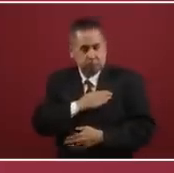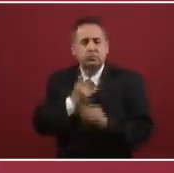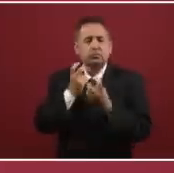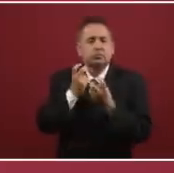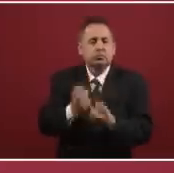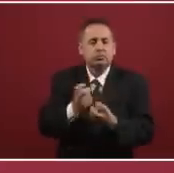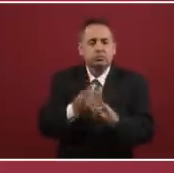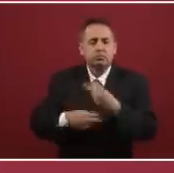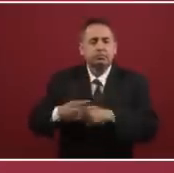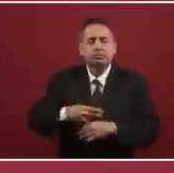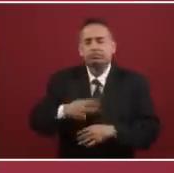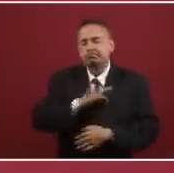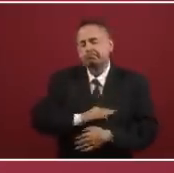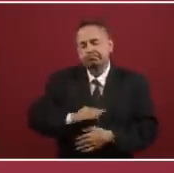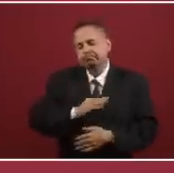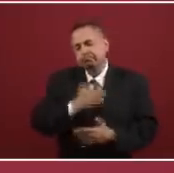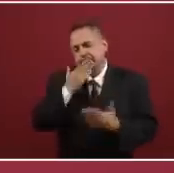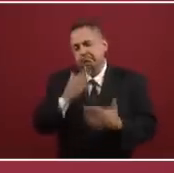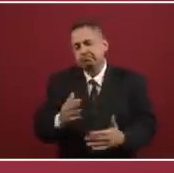podemos ser felices.